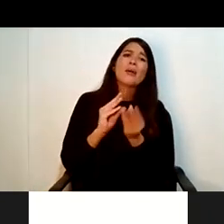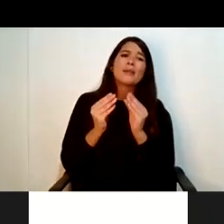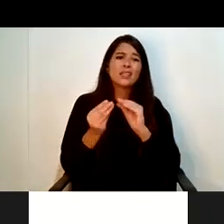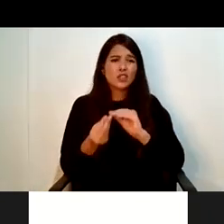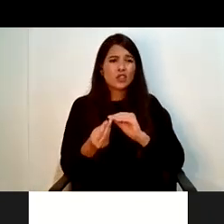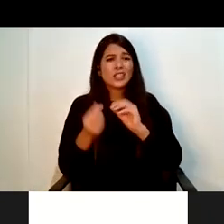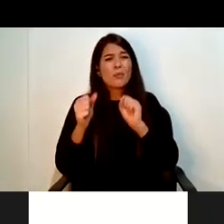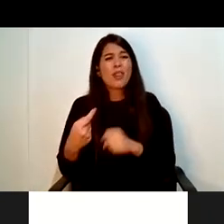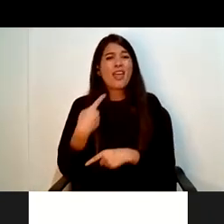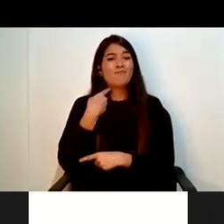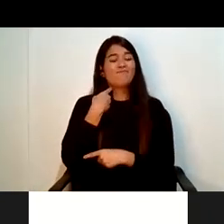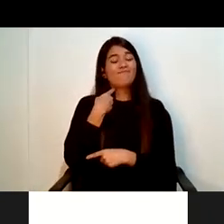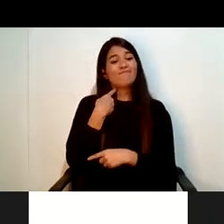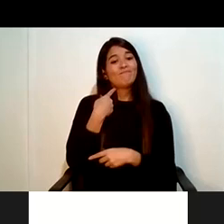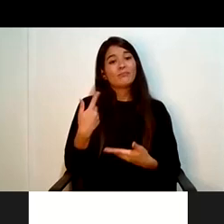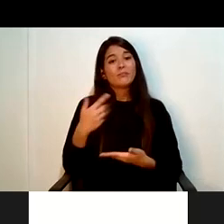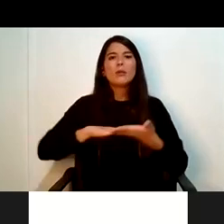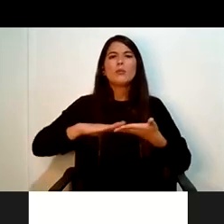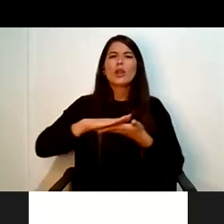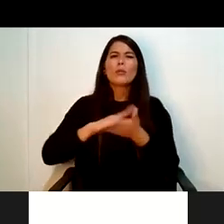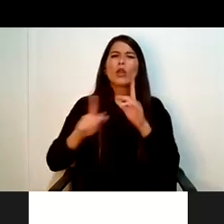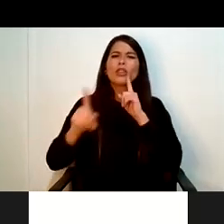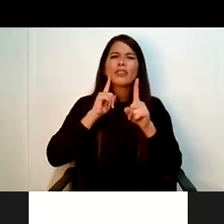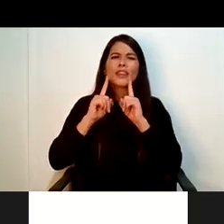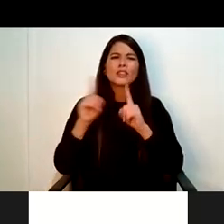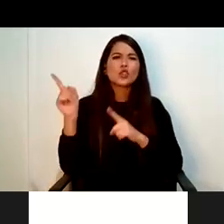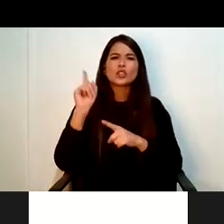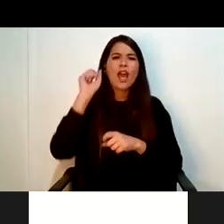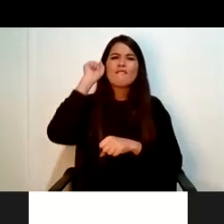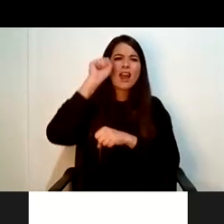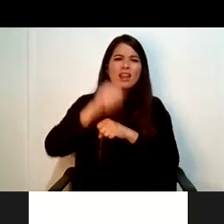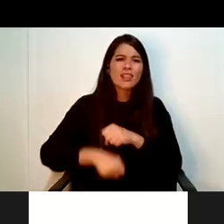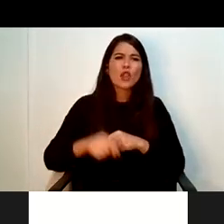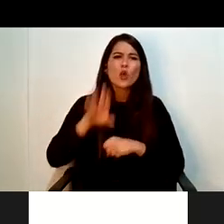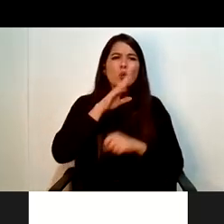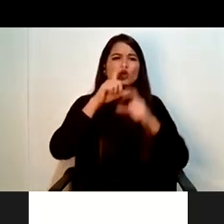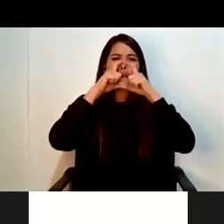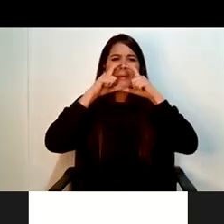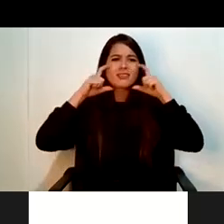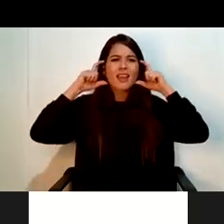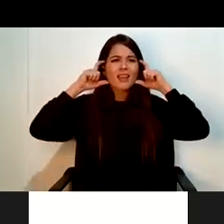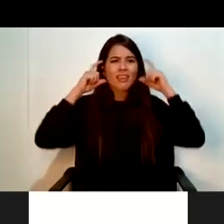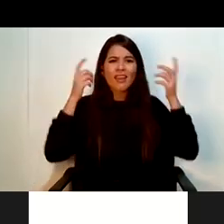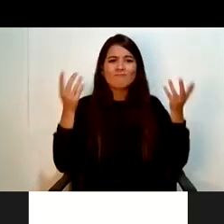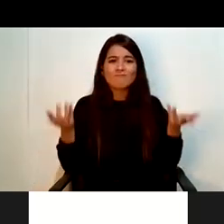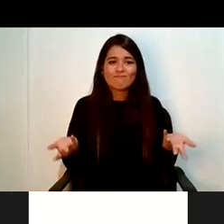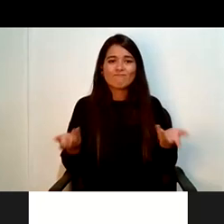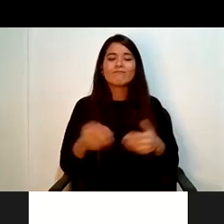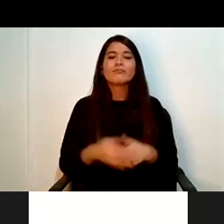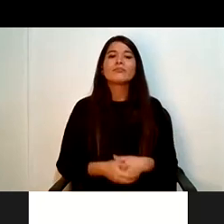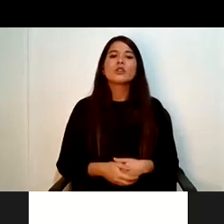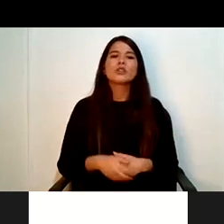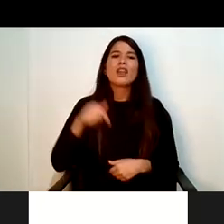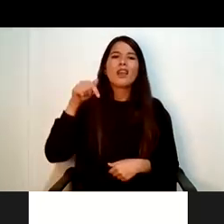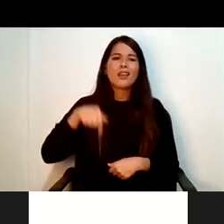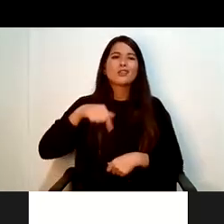verse afectado porque, por ejemplo, estos test no están validados con el uso de la mascarilla. Entonces, sí, en estos tiempos